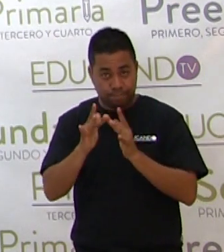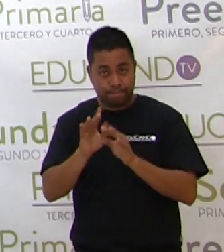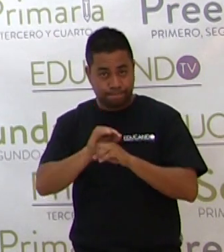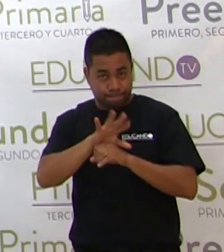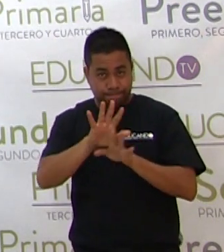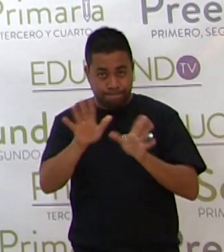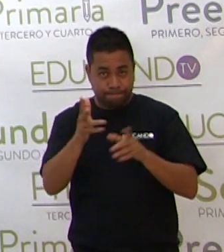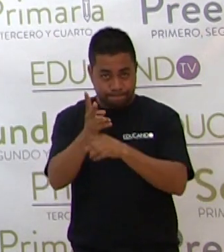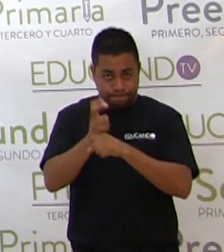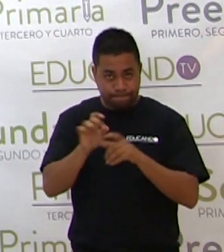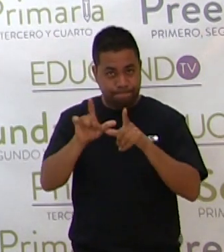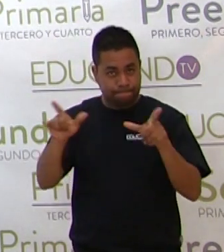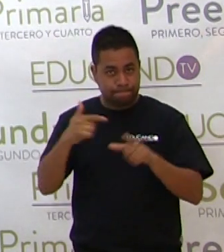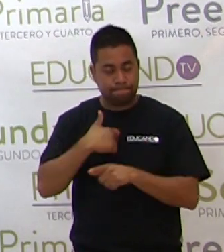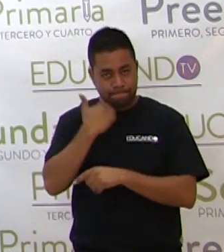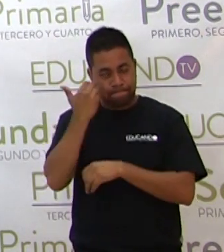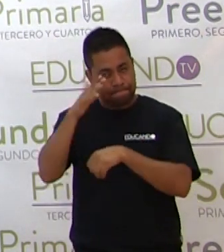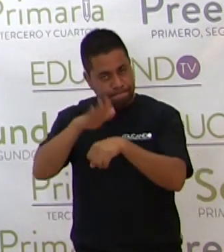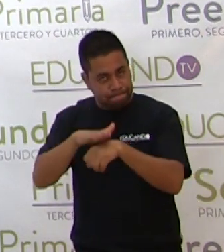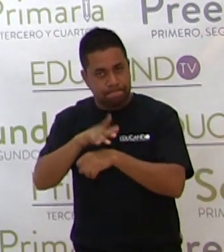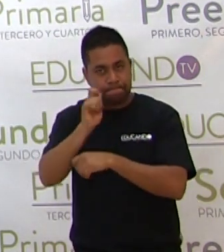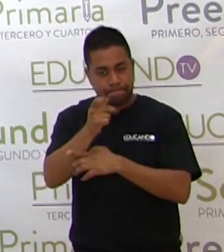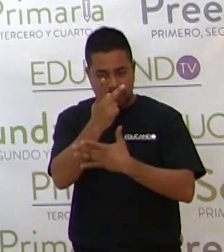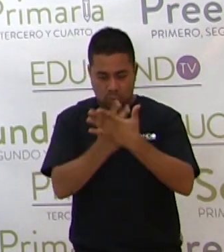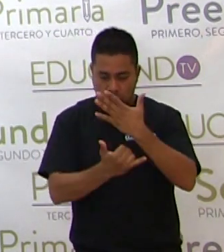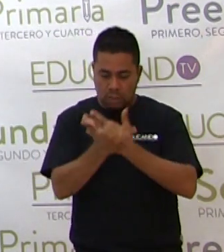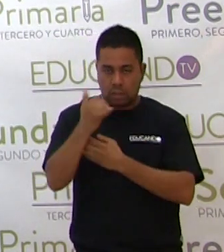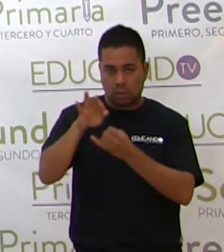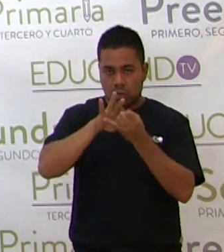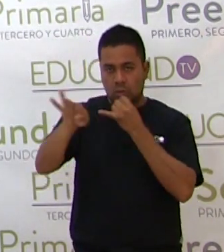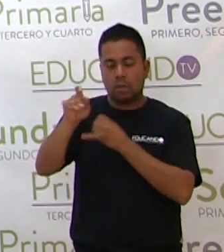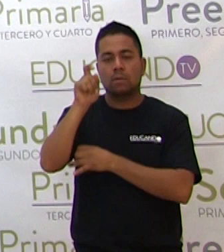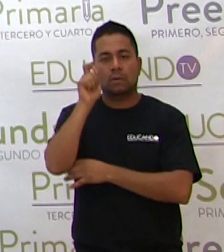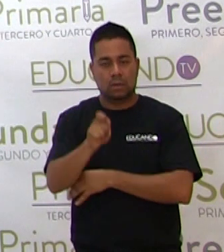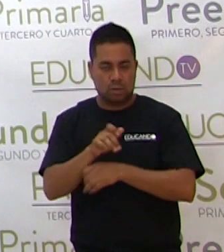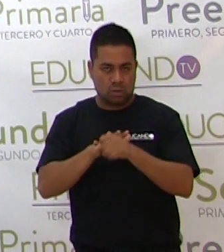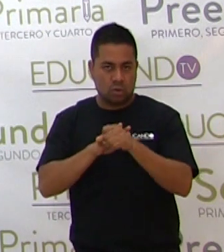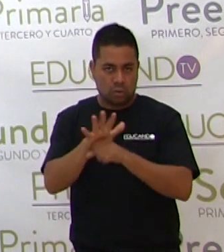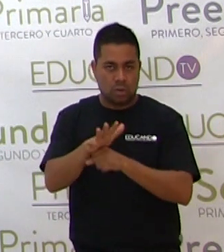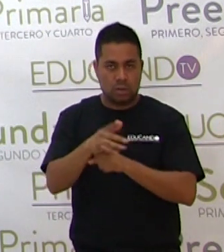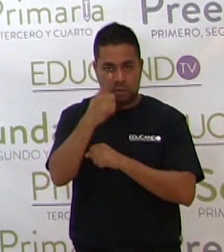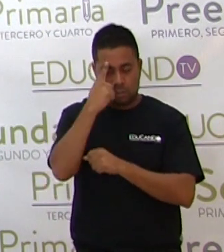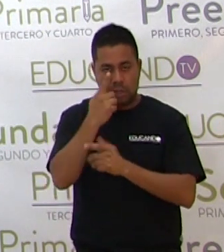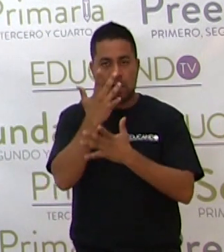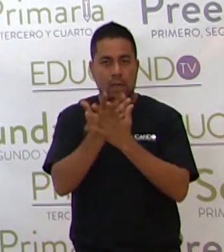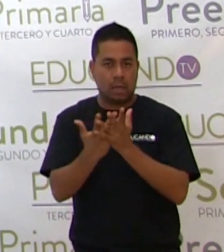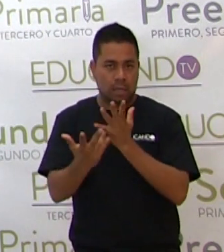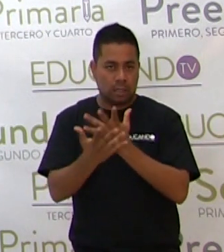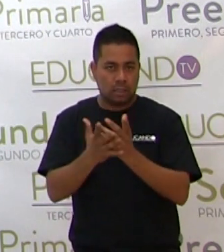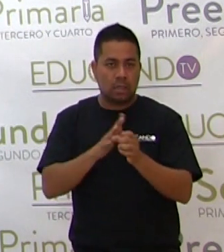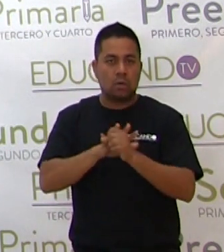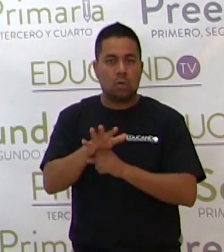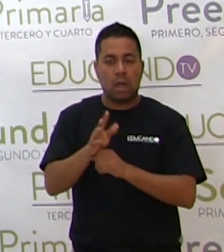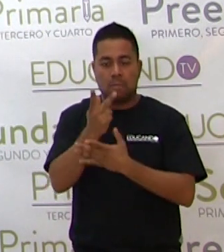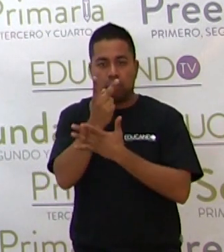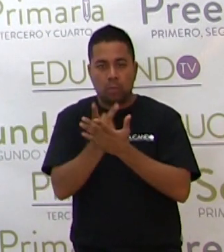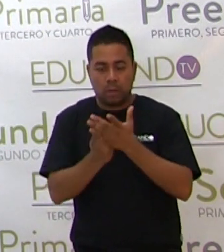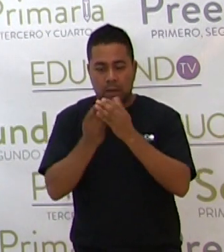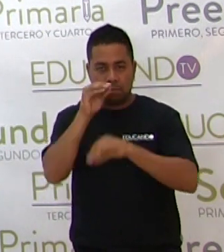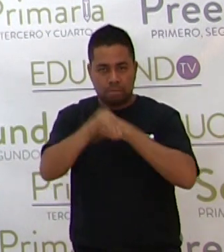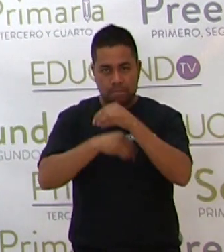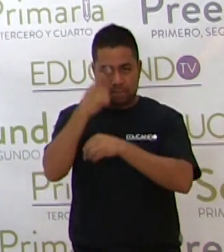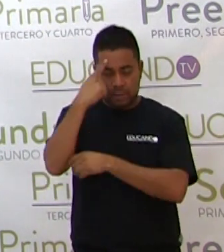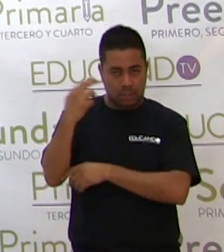les quiero decir que su proyecto final sería elaborar un programa de radio